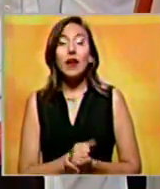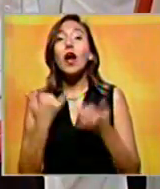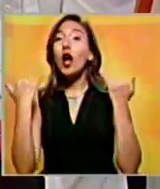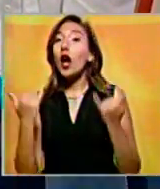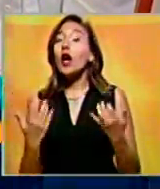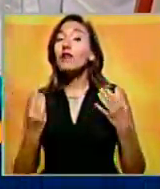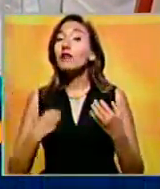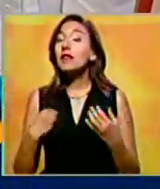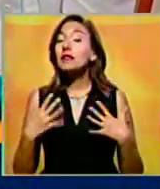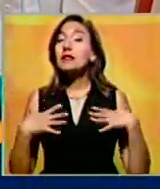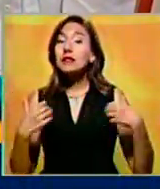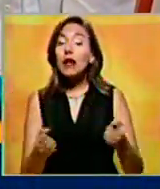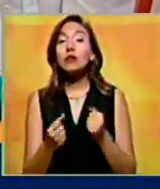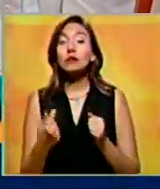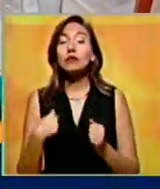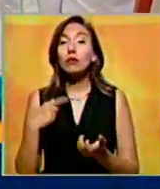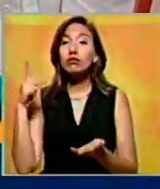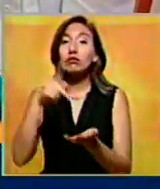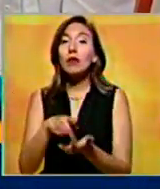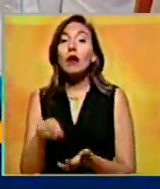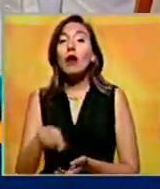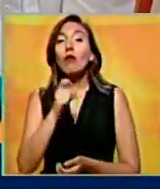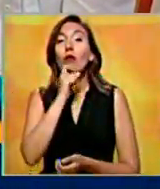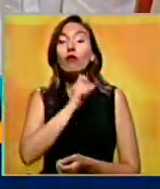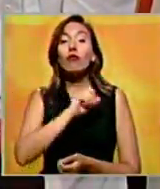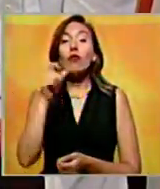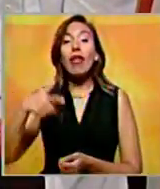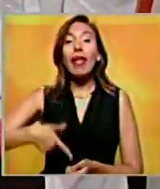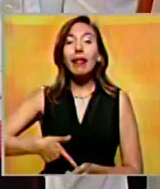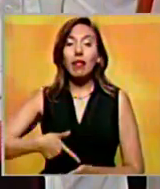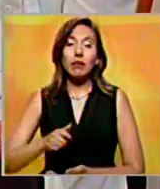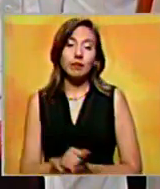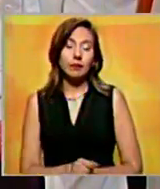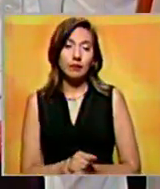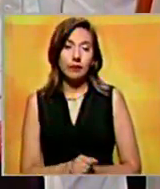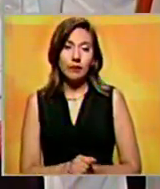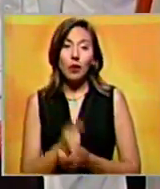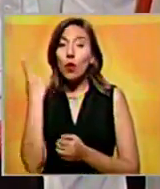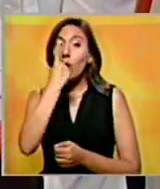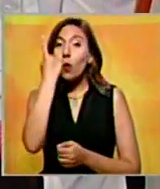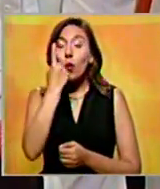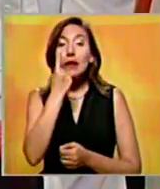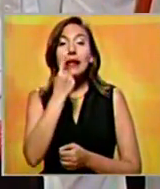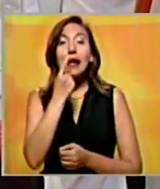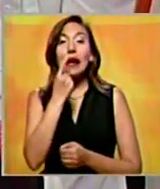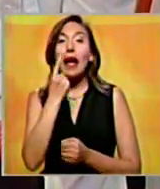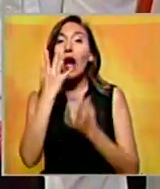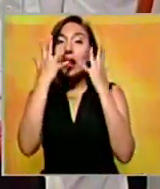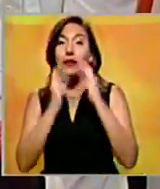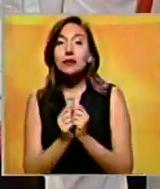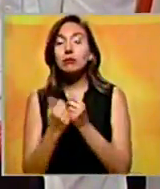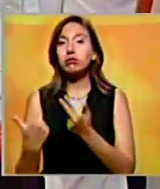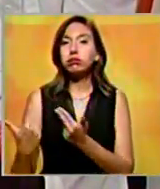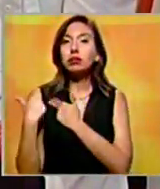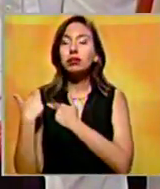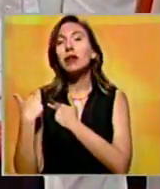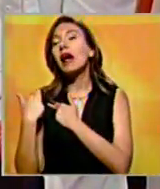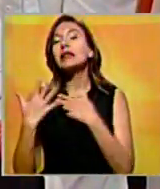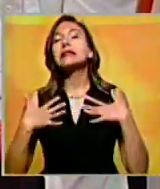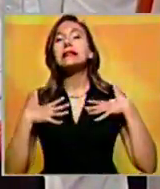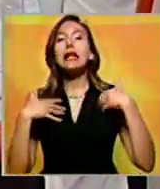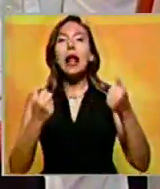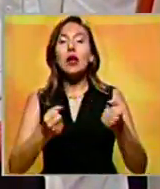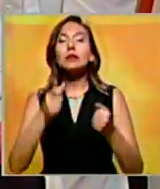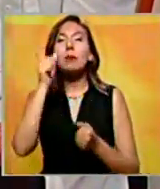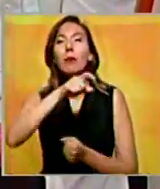Hoy en Vida y Salud estoy en la sede de Funda Hígado. Es la única institución que se encarga de la salud del hígado y de